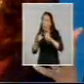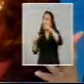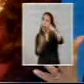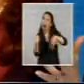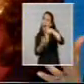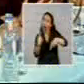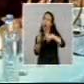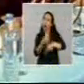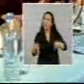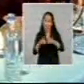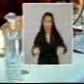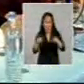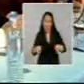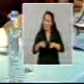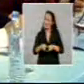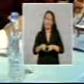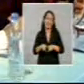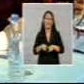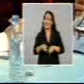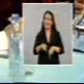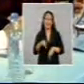Que la política debe ser